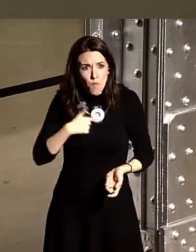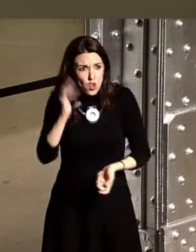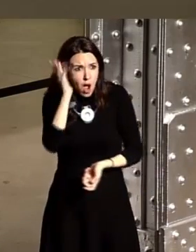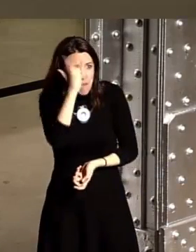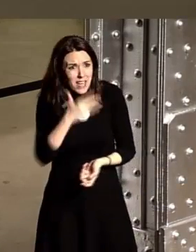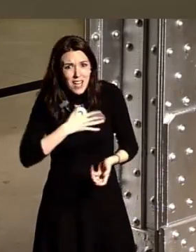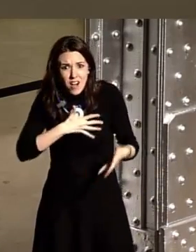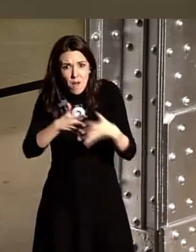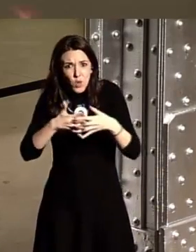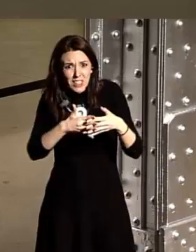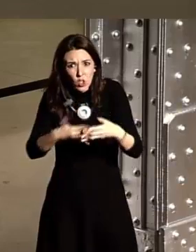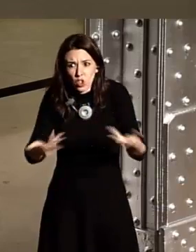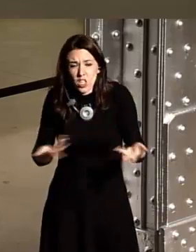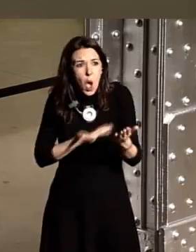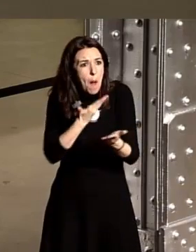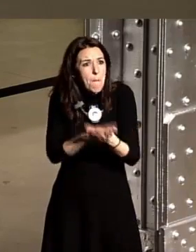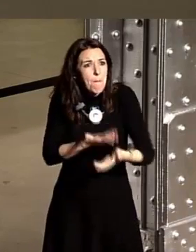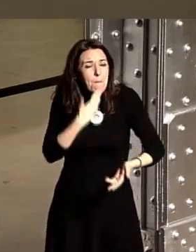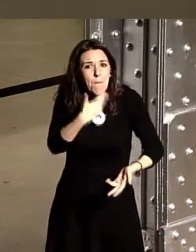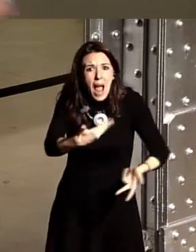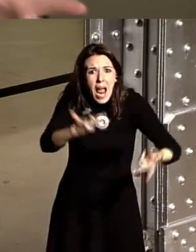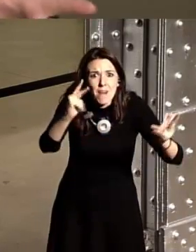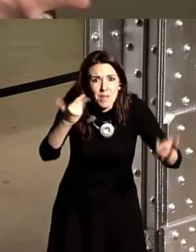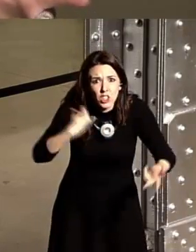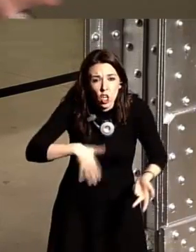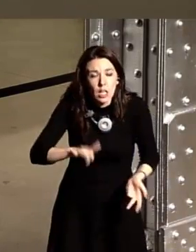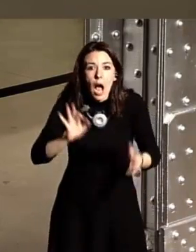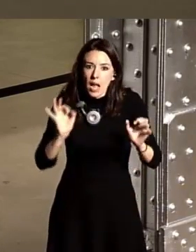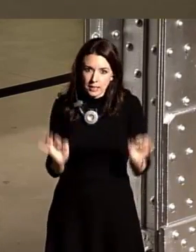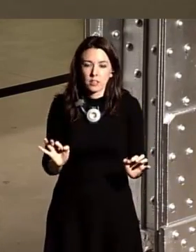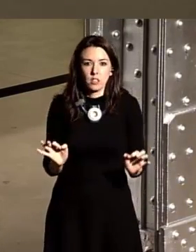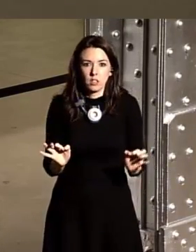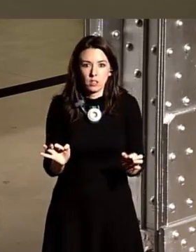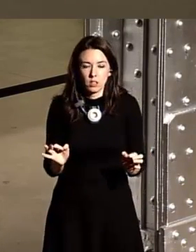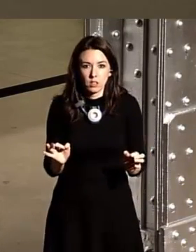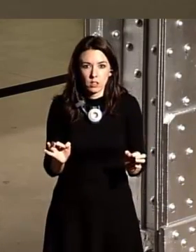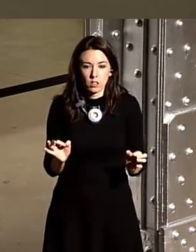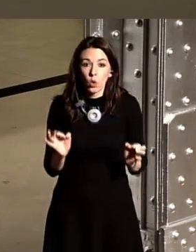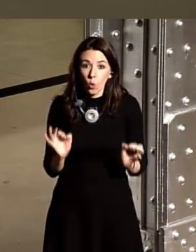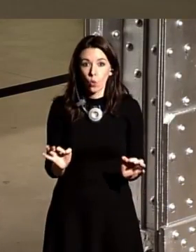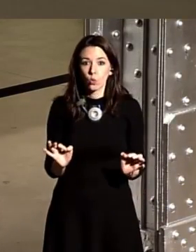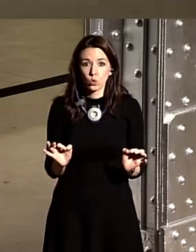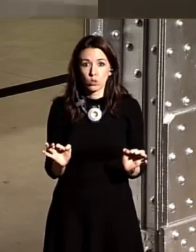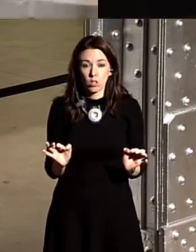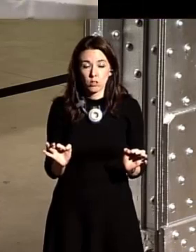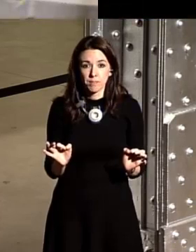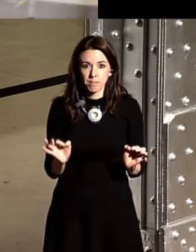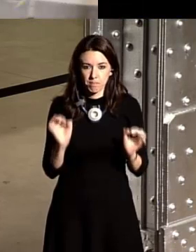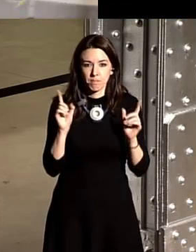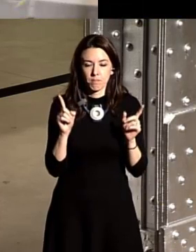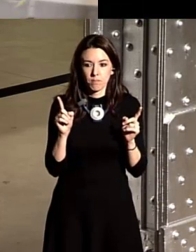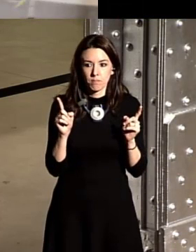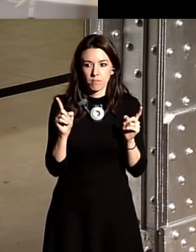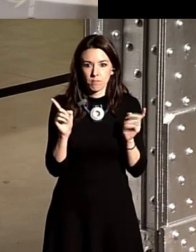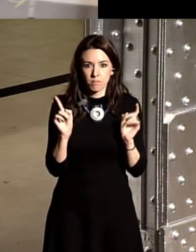los Estados Unidos y pedí permiso y así. En este momento me di cuenta que